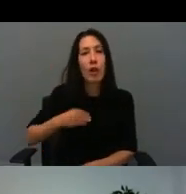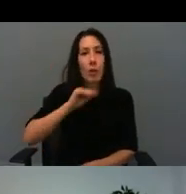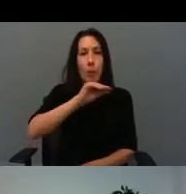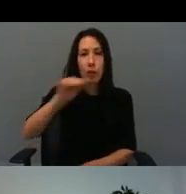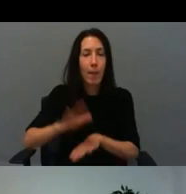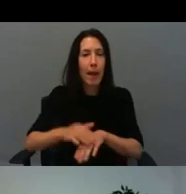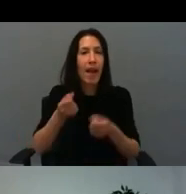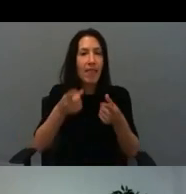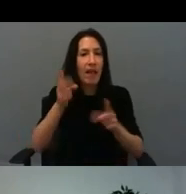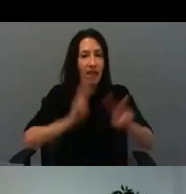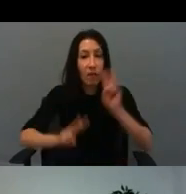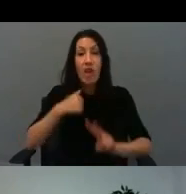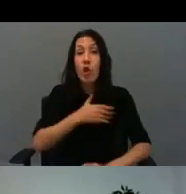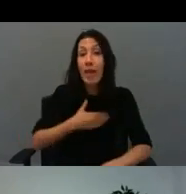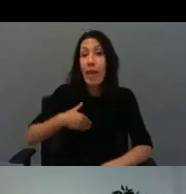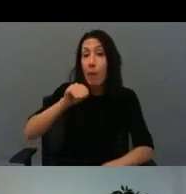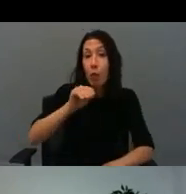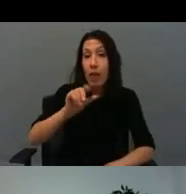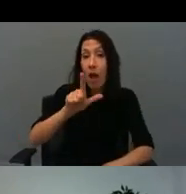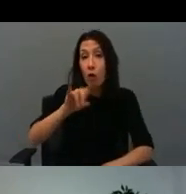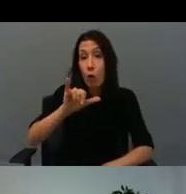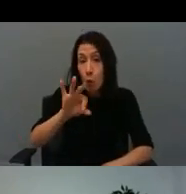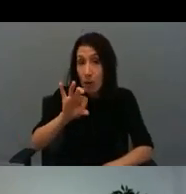Le preguntaba a Luis